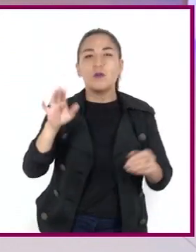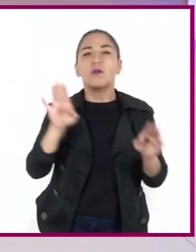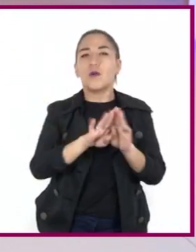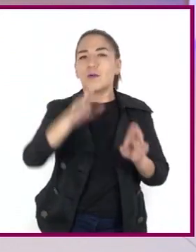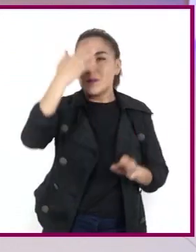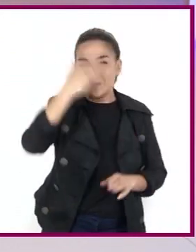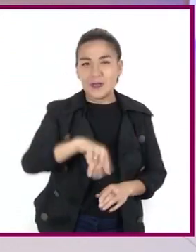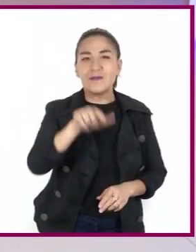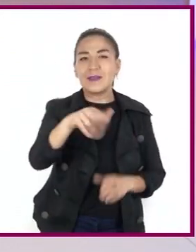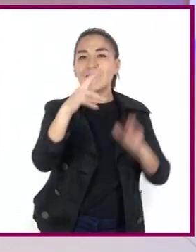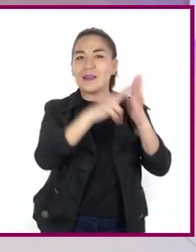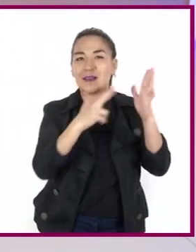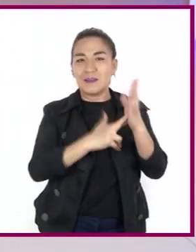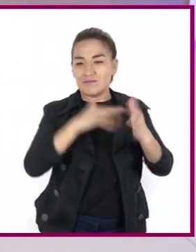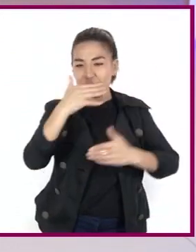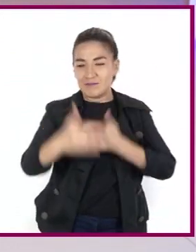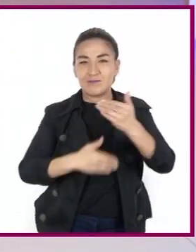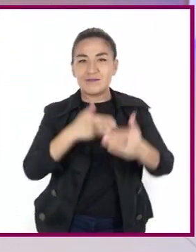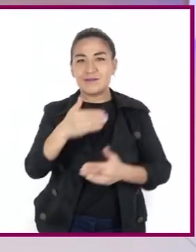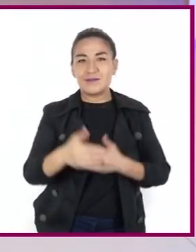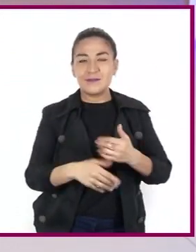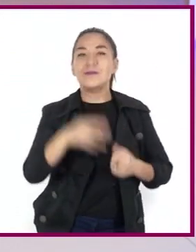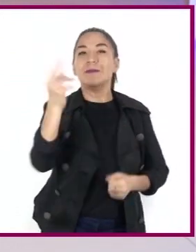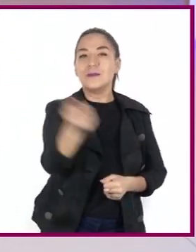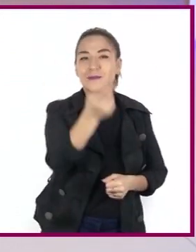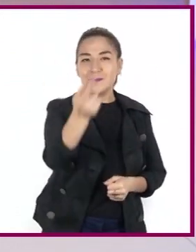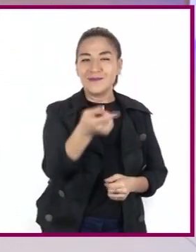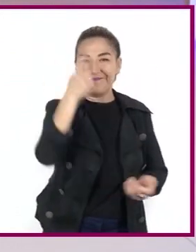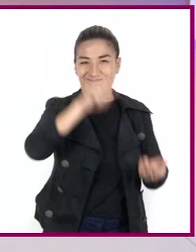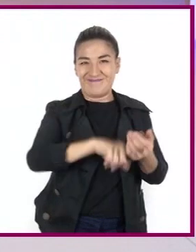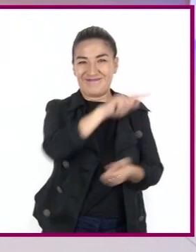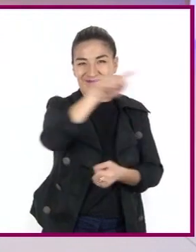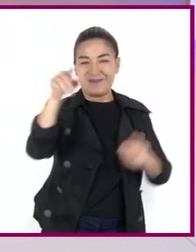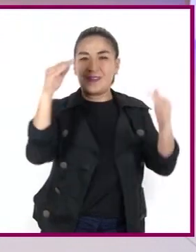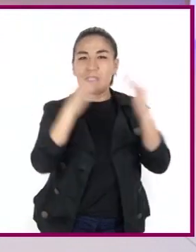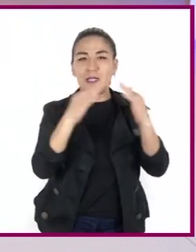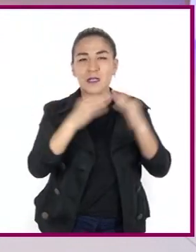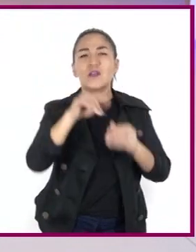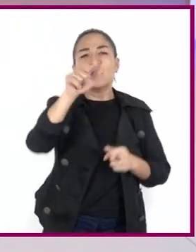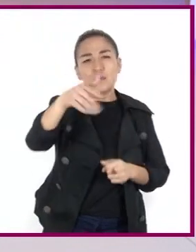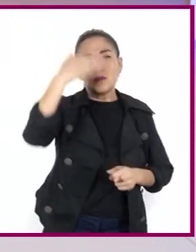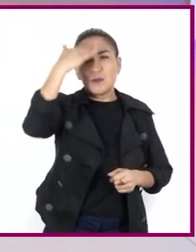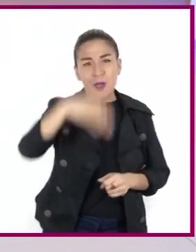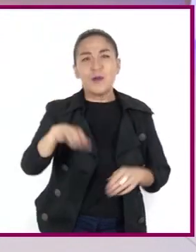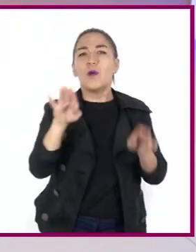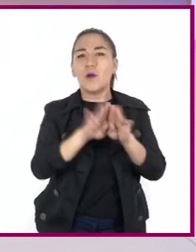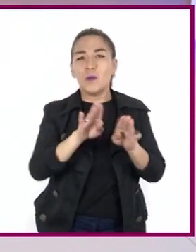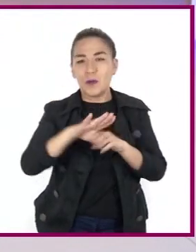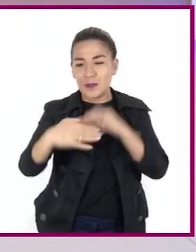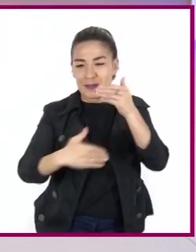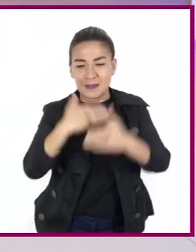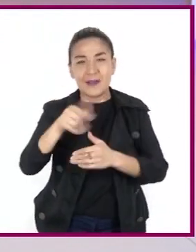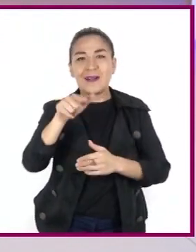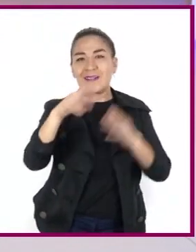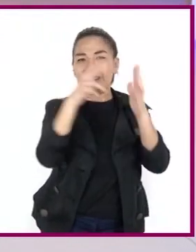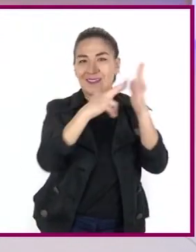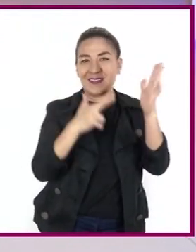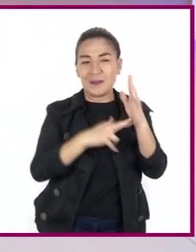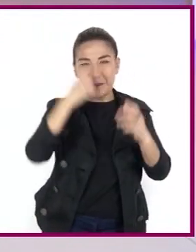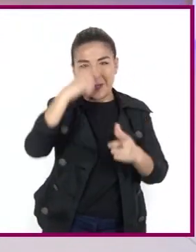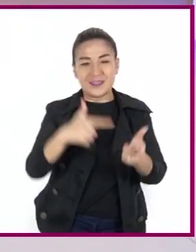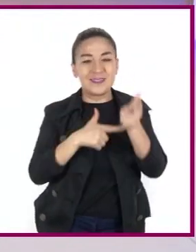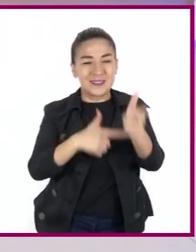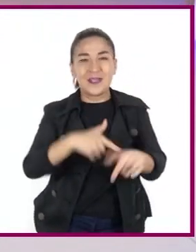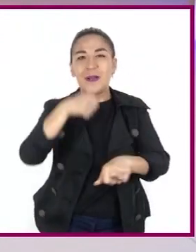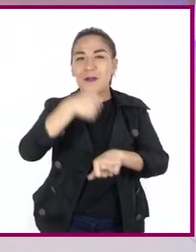es la regla que genera una sucesión. Ustedes, allá en casa, ¿conocen algún procedimiento para encontrar la regla general de una sucesión